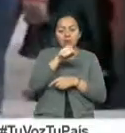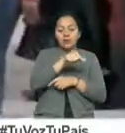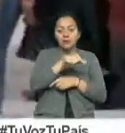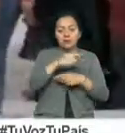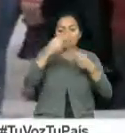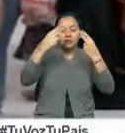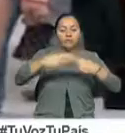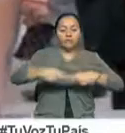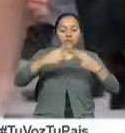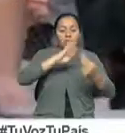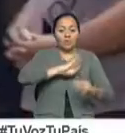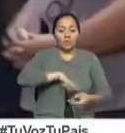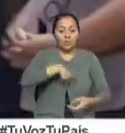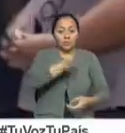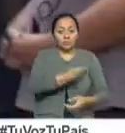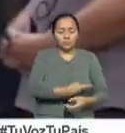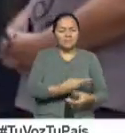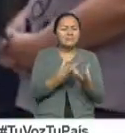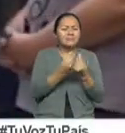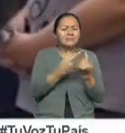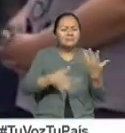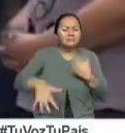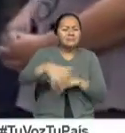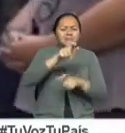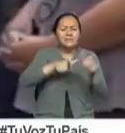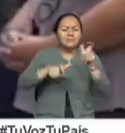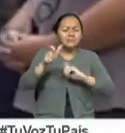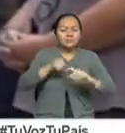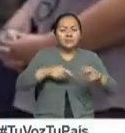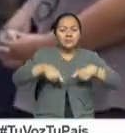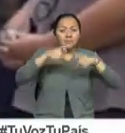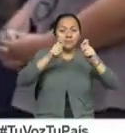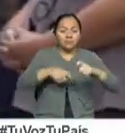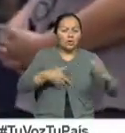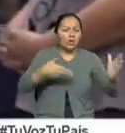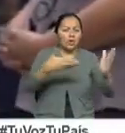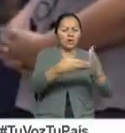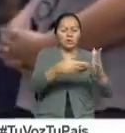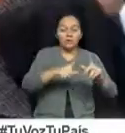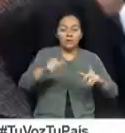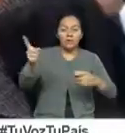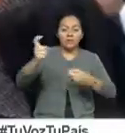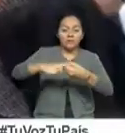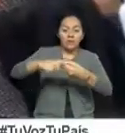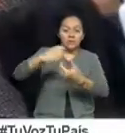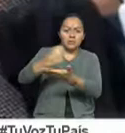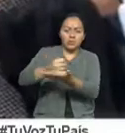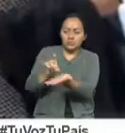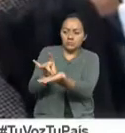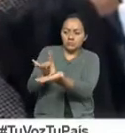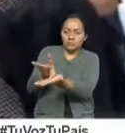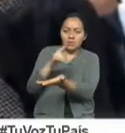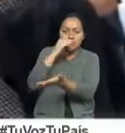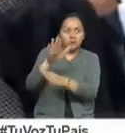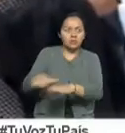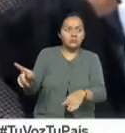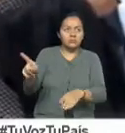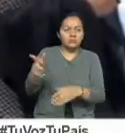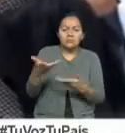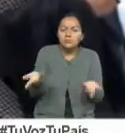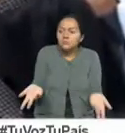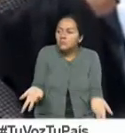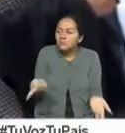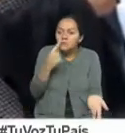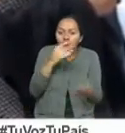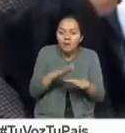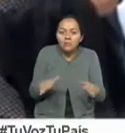con Croacia, cientos de personas firmaron contra la matrícula de alumnos inmigrantes. Miles de refugiados de Afganistán e Irak han quedado